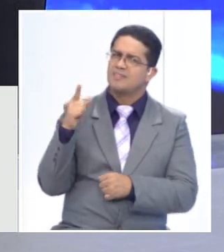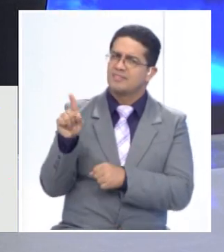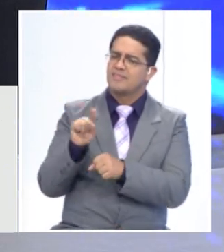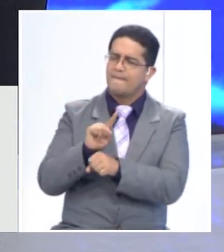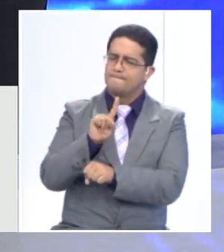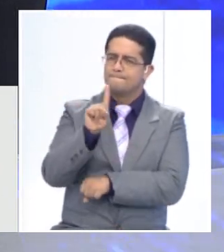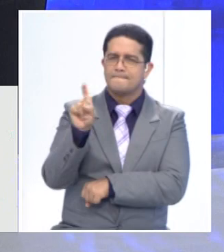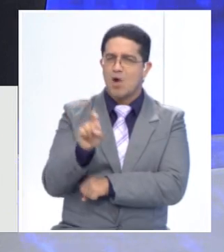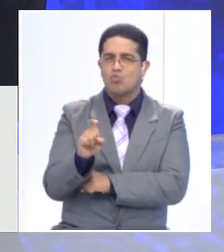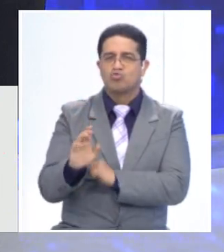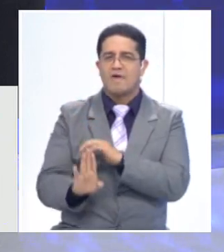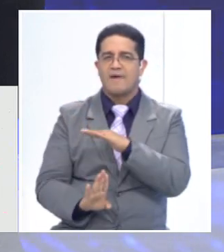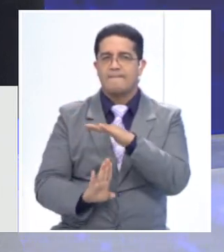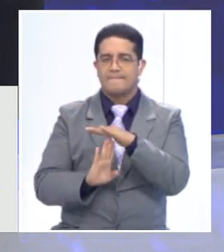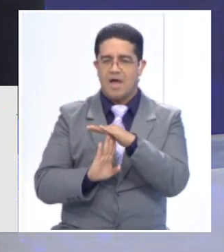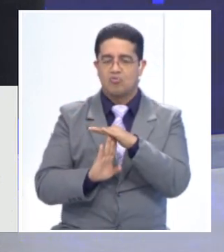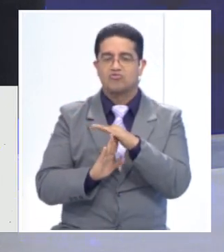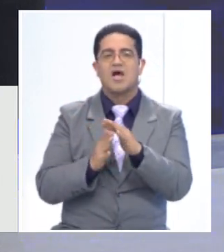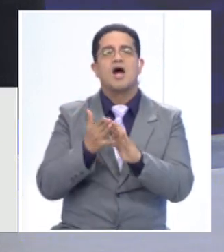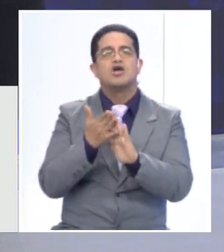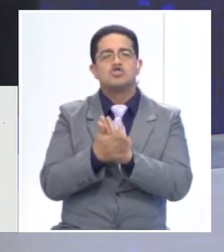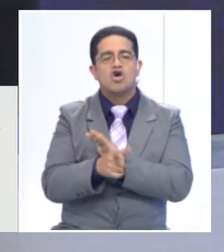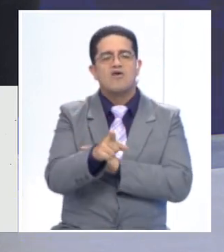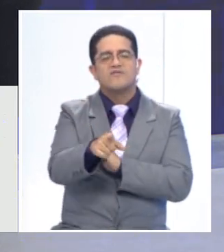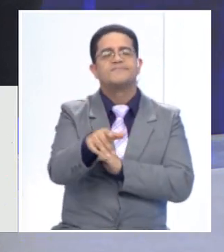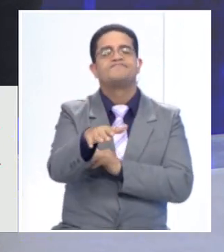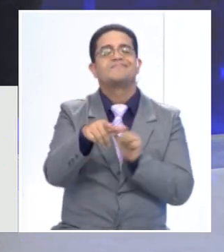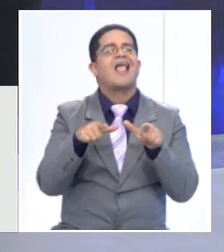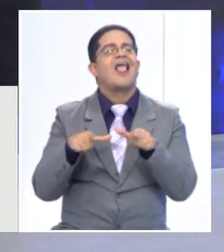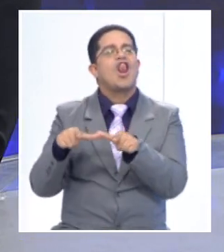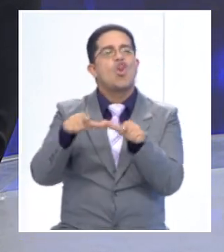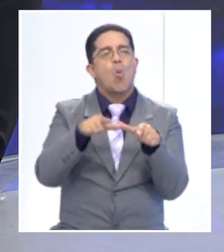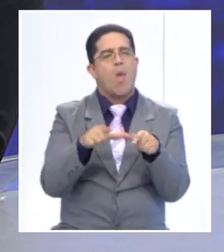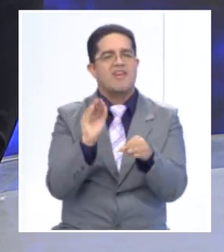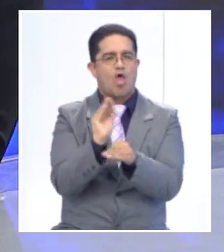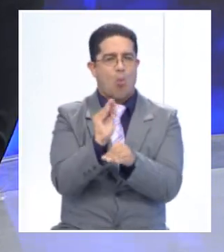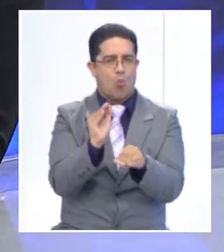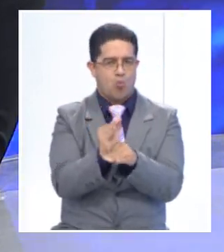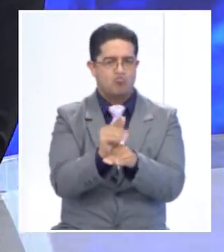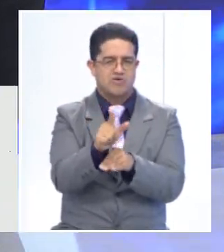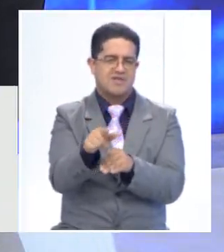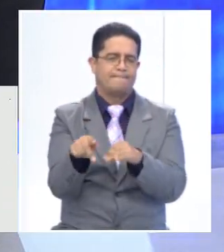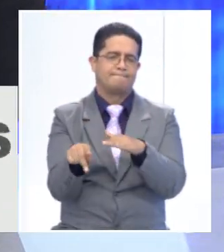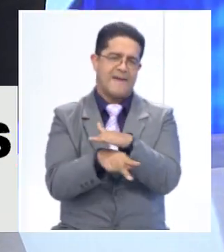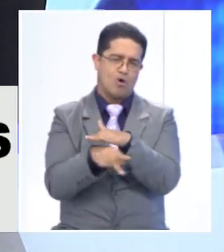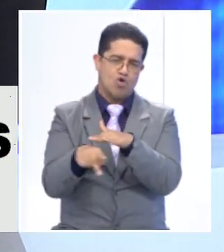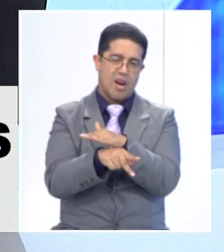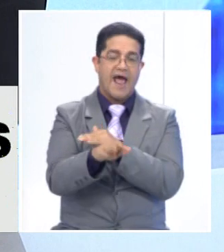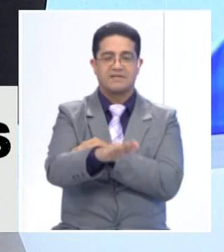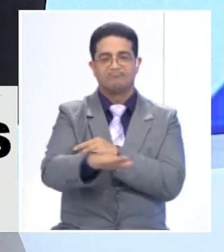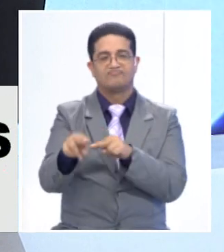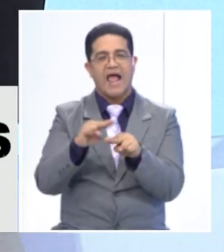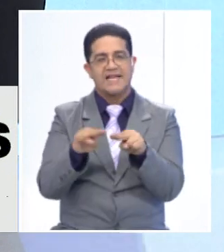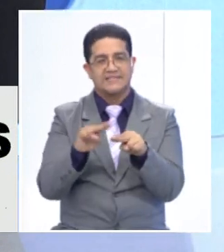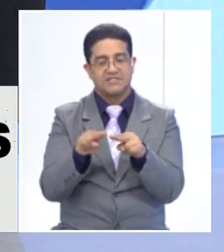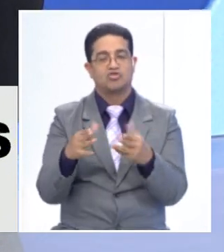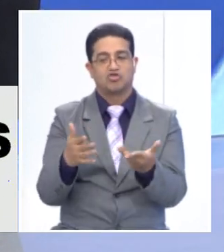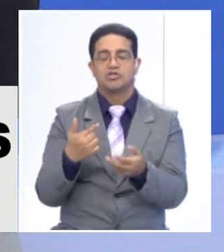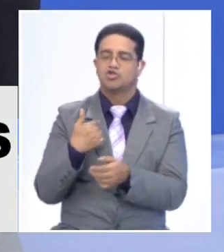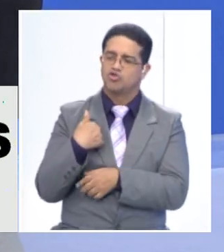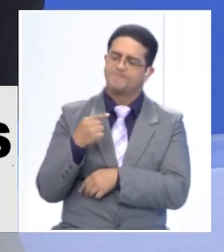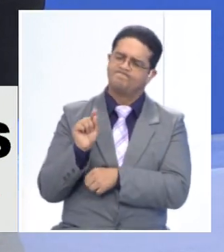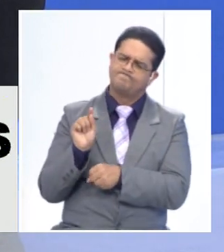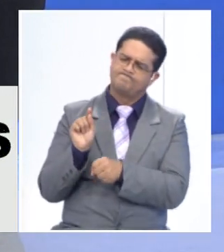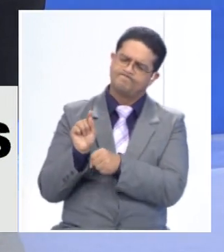estábamos en la pausa comercial y es sobre las guarderías, ya que estábamos hablando de los niños. Y me gustaría hablar en este punto de la entrevista también